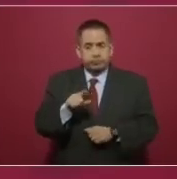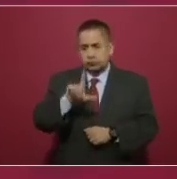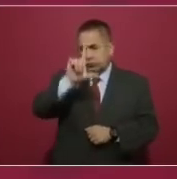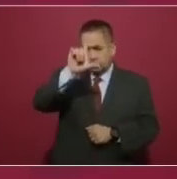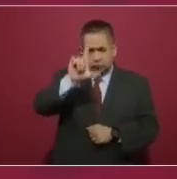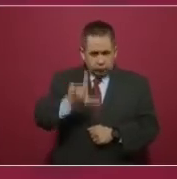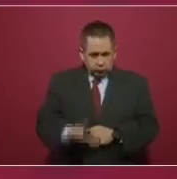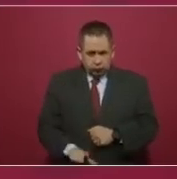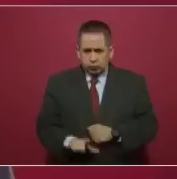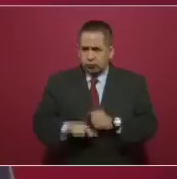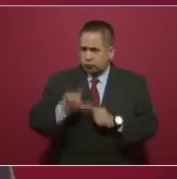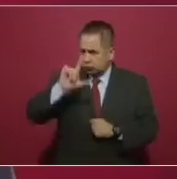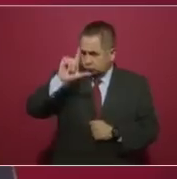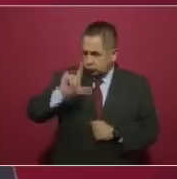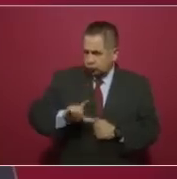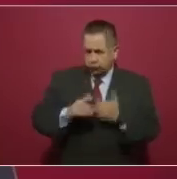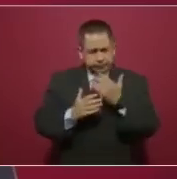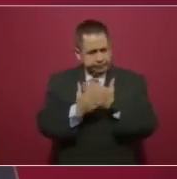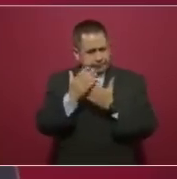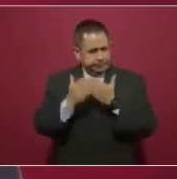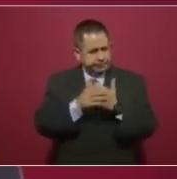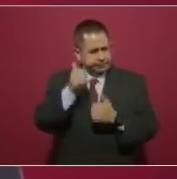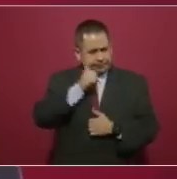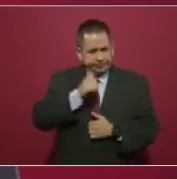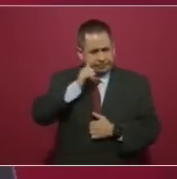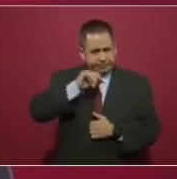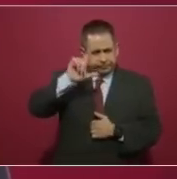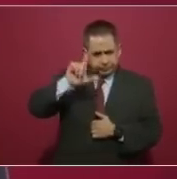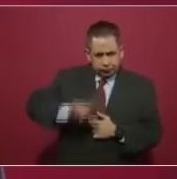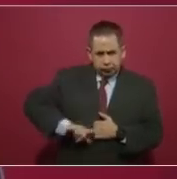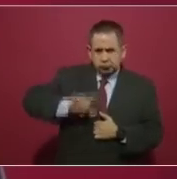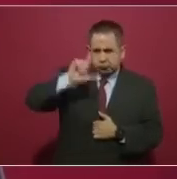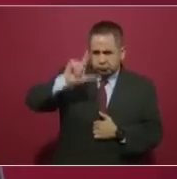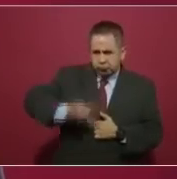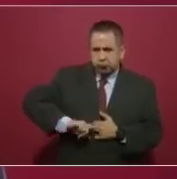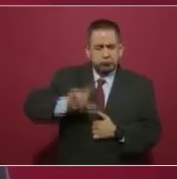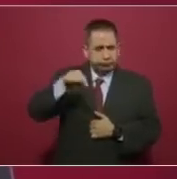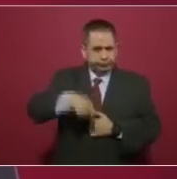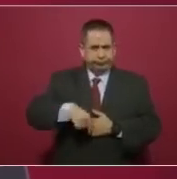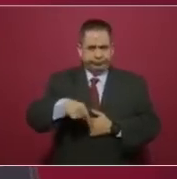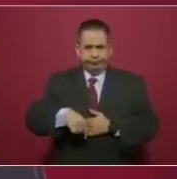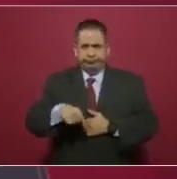lunes en la mañana, aquí,